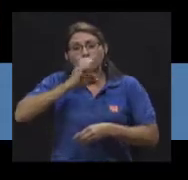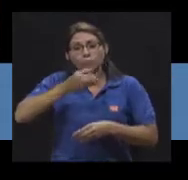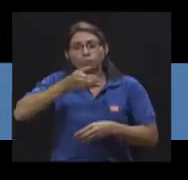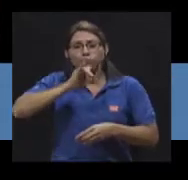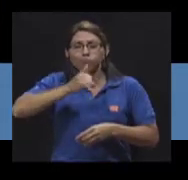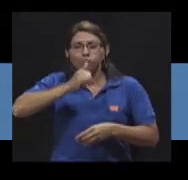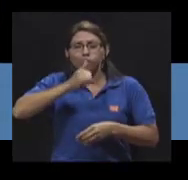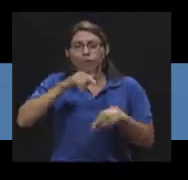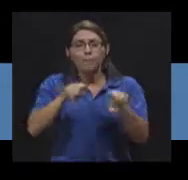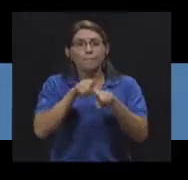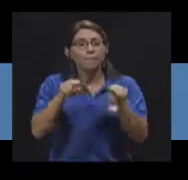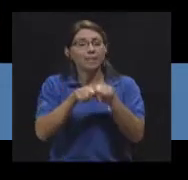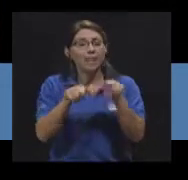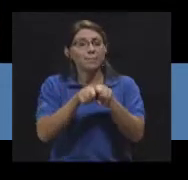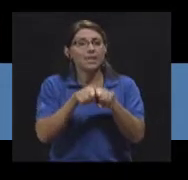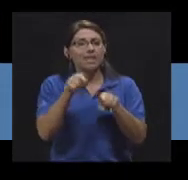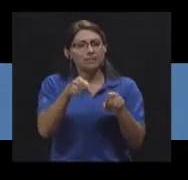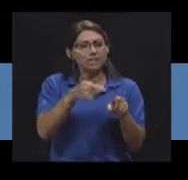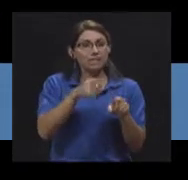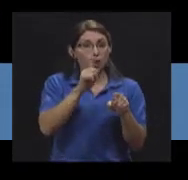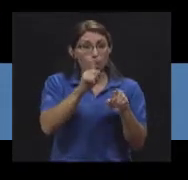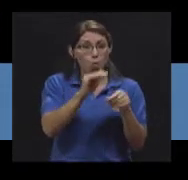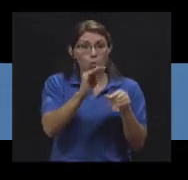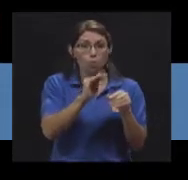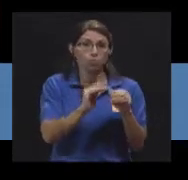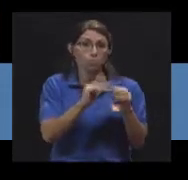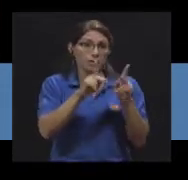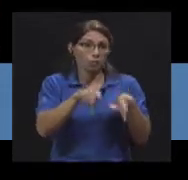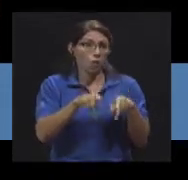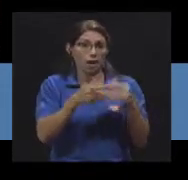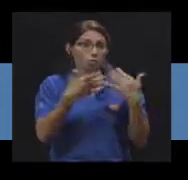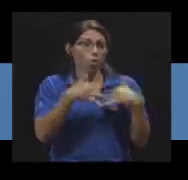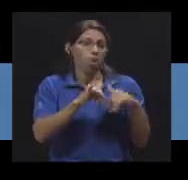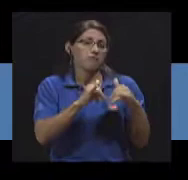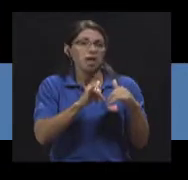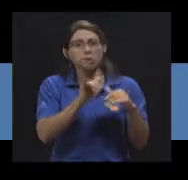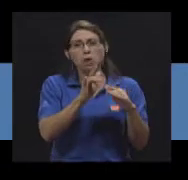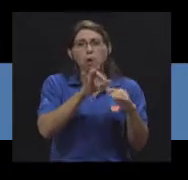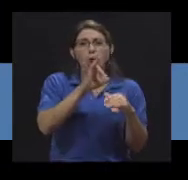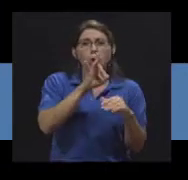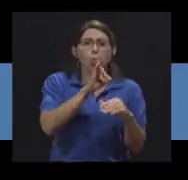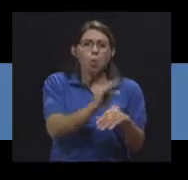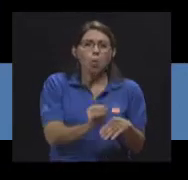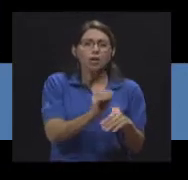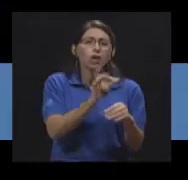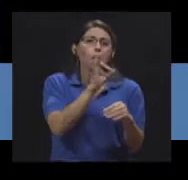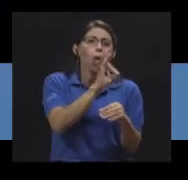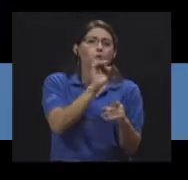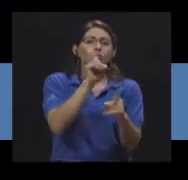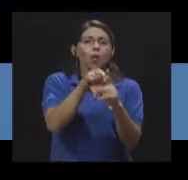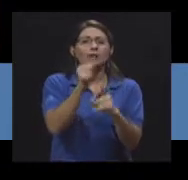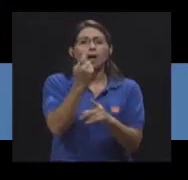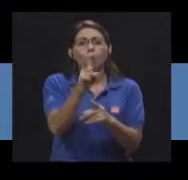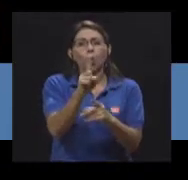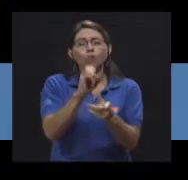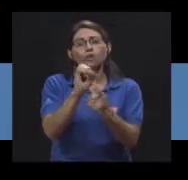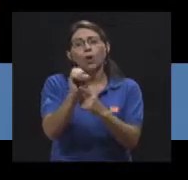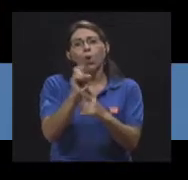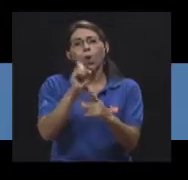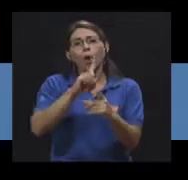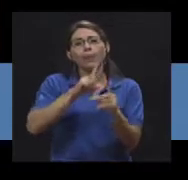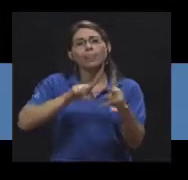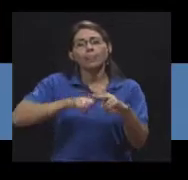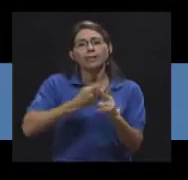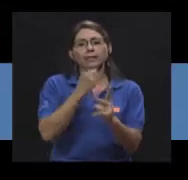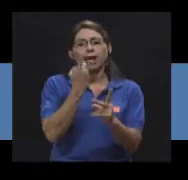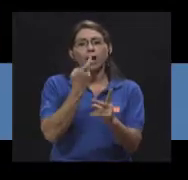cómo tratar distintos aspectos de la relación con el alcohol de un menor, sea que el menor tenga de 8 a 11 años, de 11 a